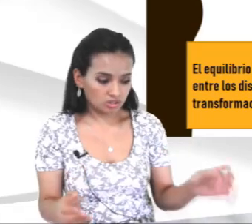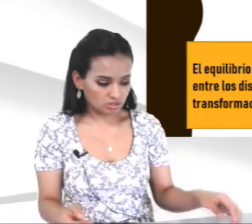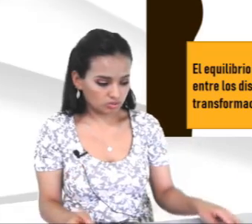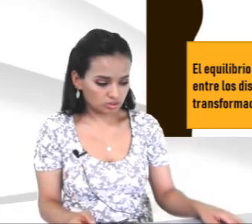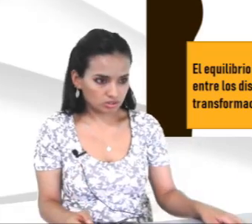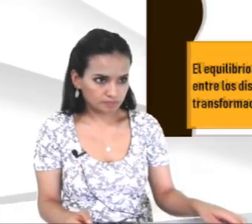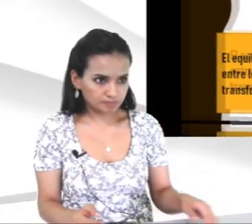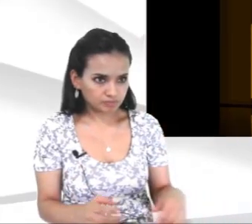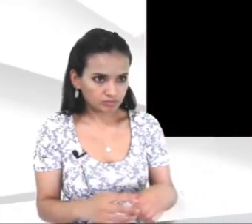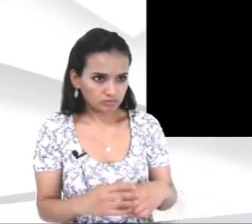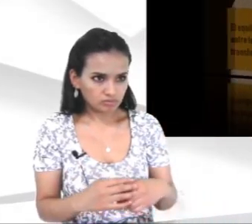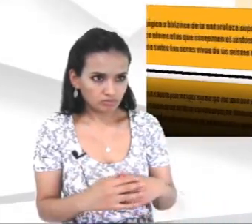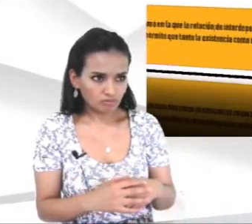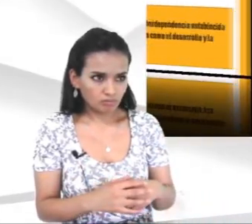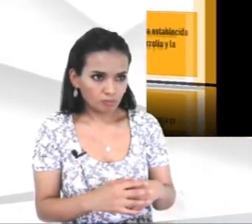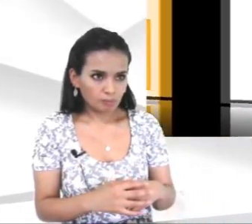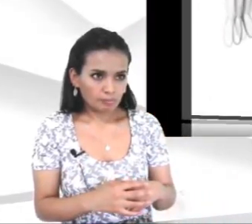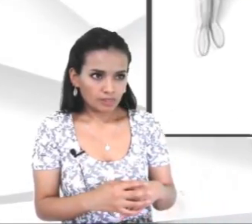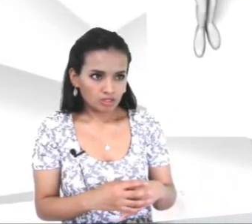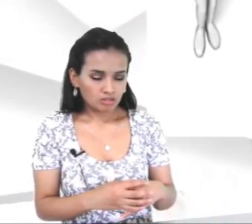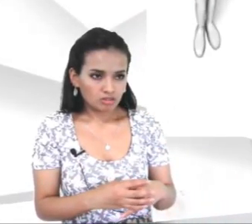entre otras